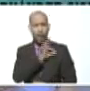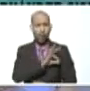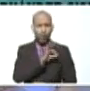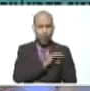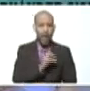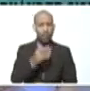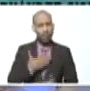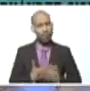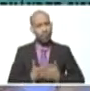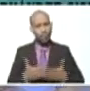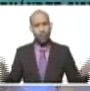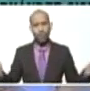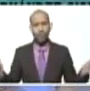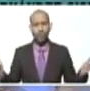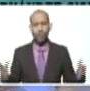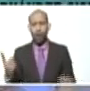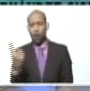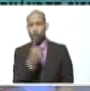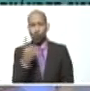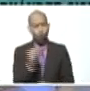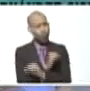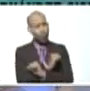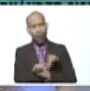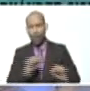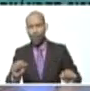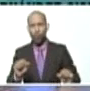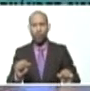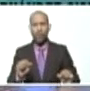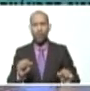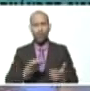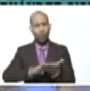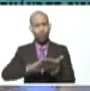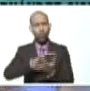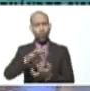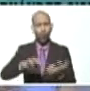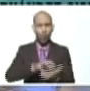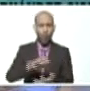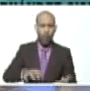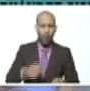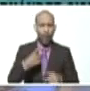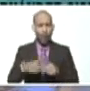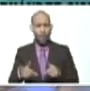solidarios. Solos es imposible superar las carencias. La